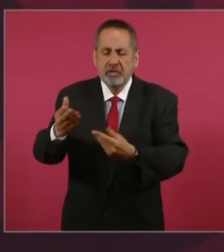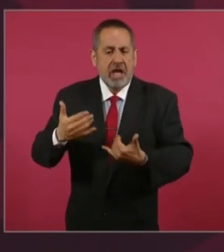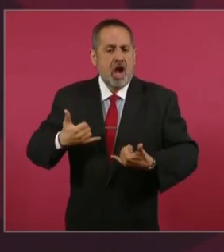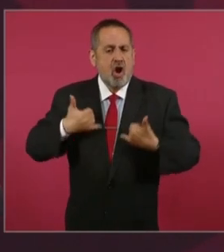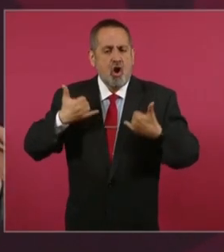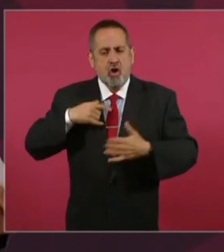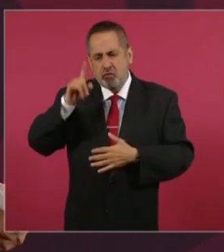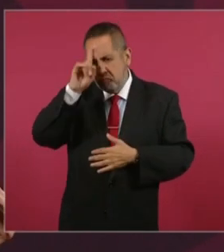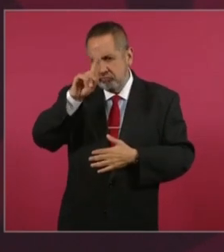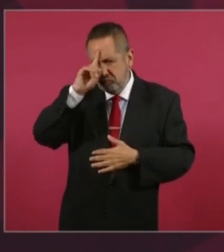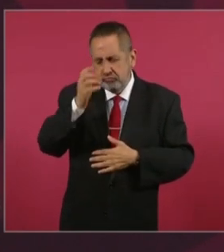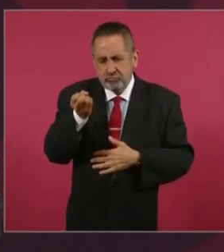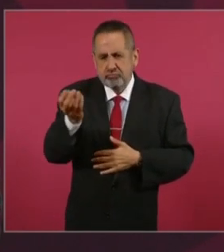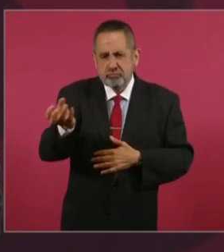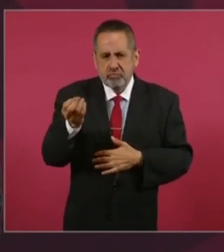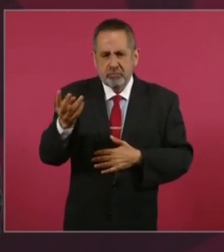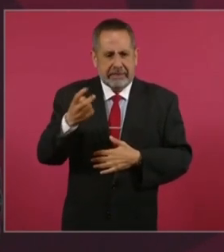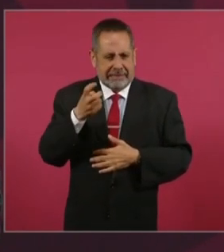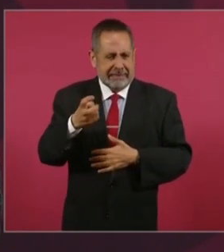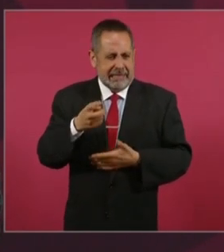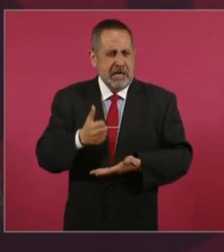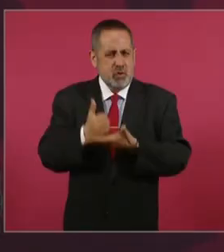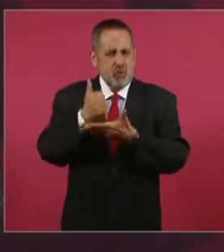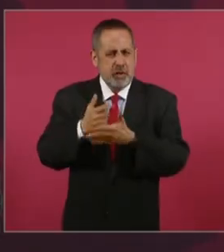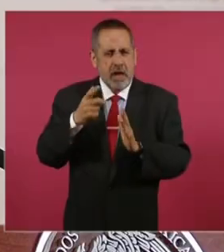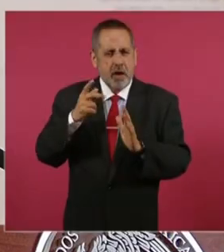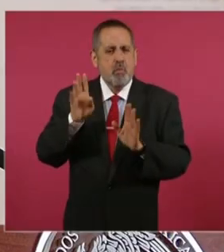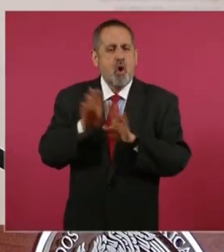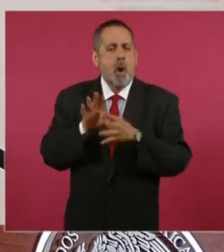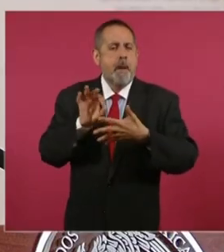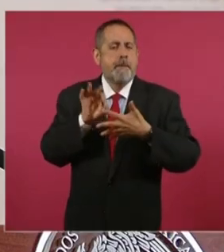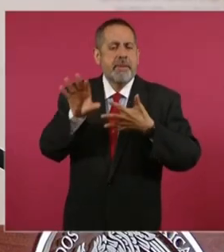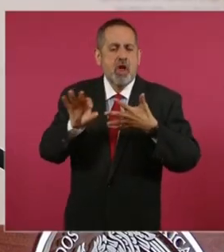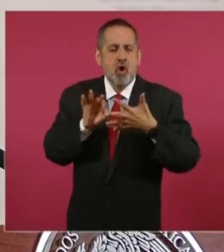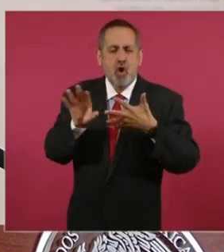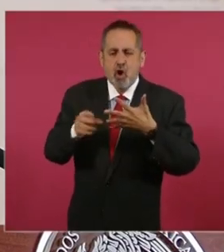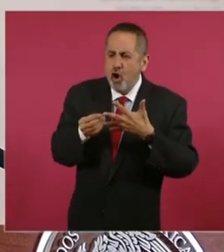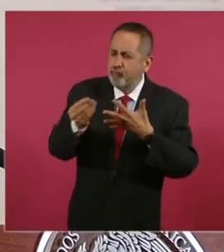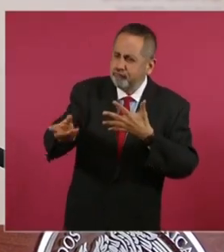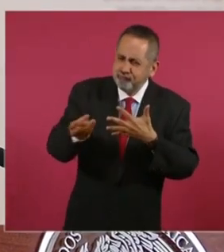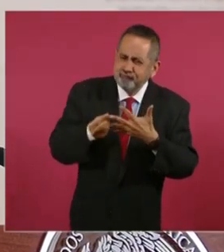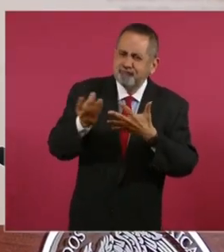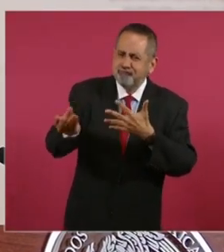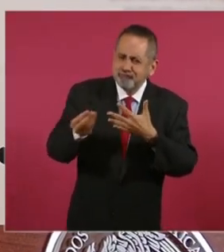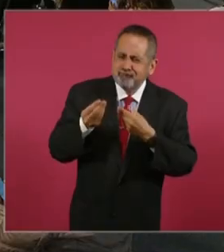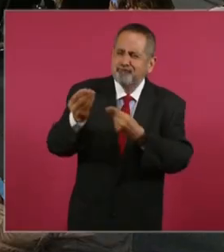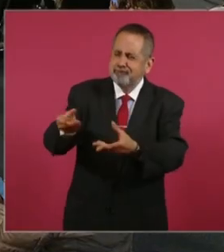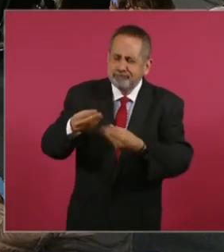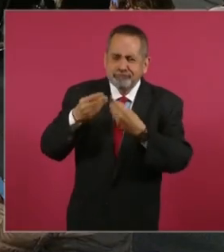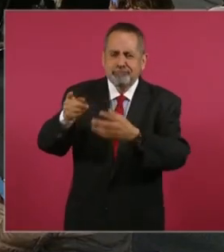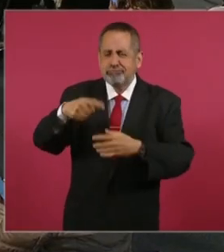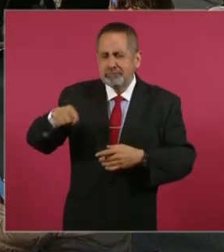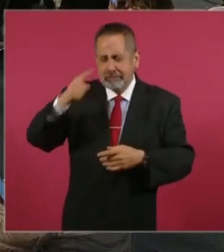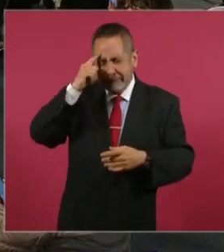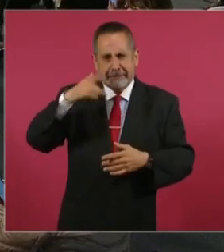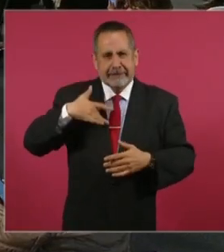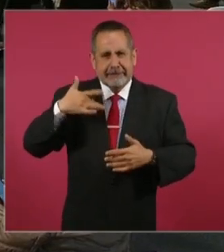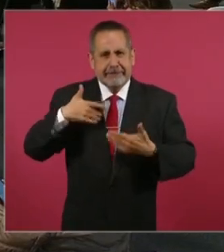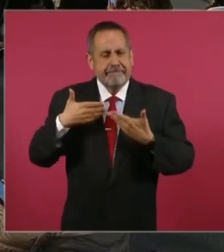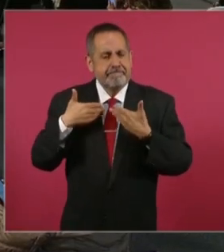esto es pedagógico esto es muy bueno esto es hacer conciencia